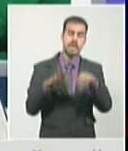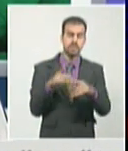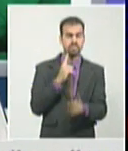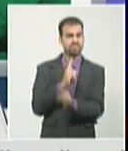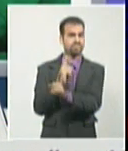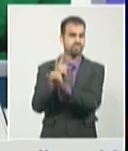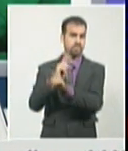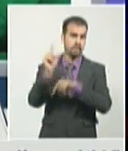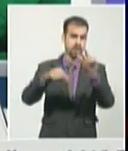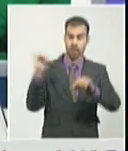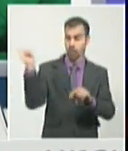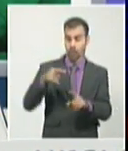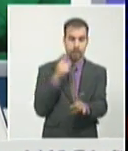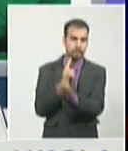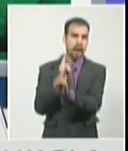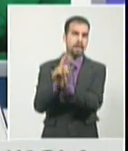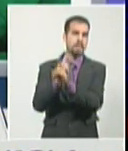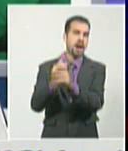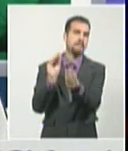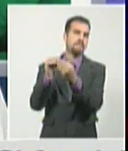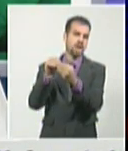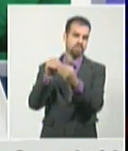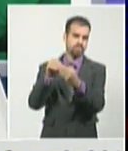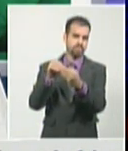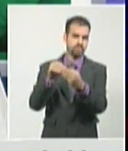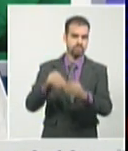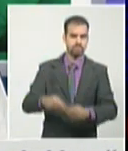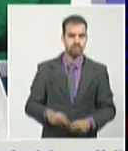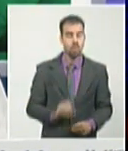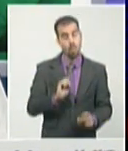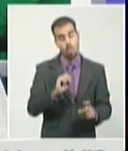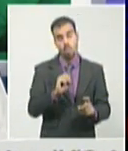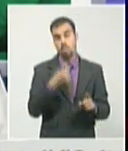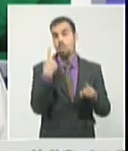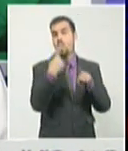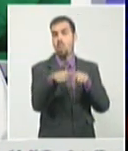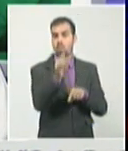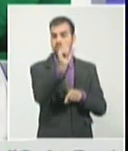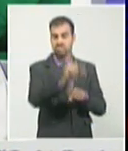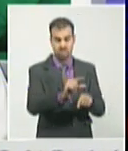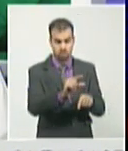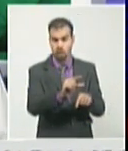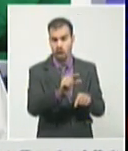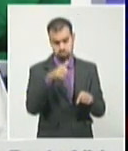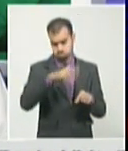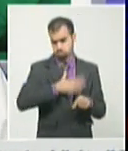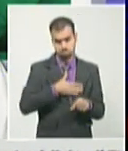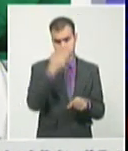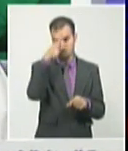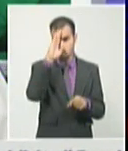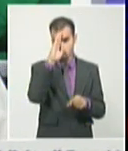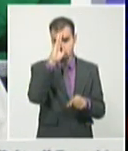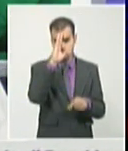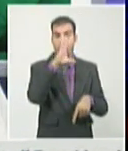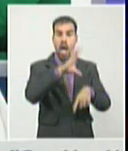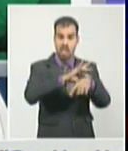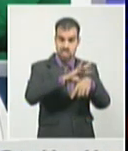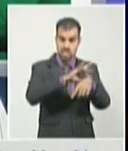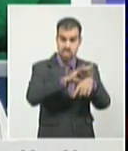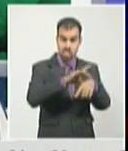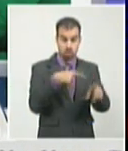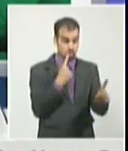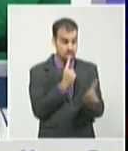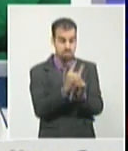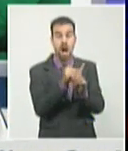o unas veces con por un contacto de un caso positivo que se infectó al punto de partida